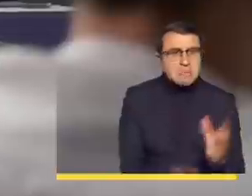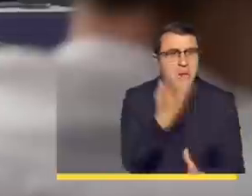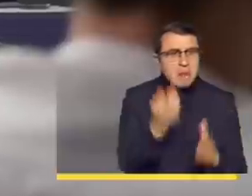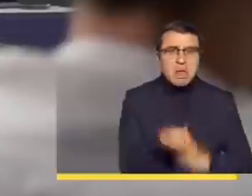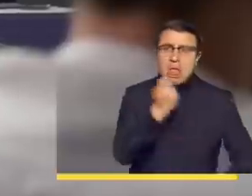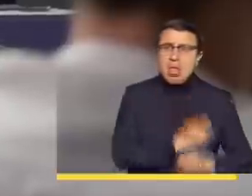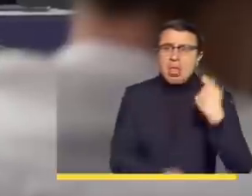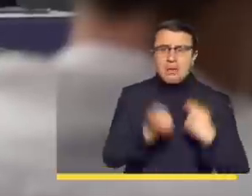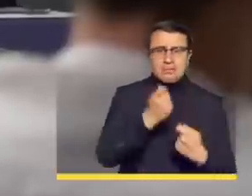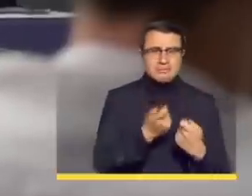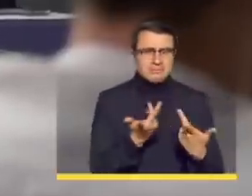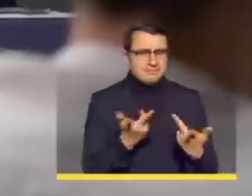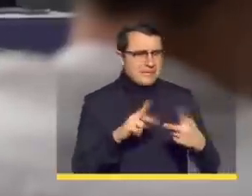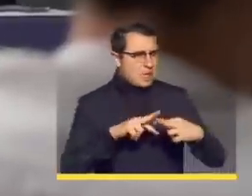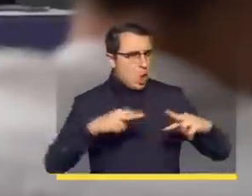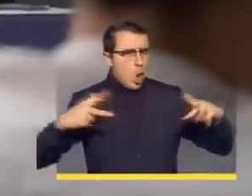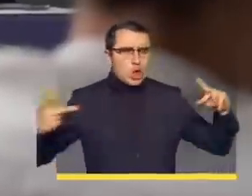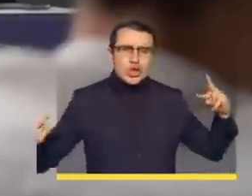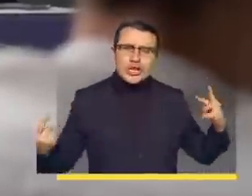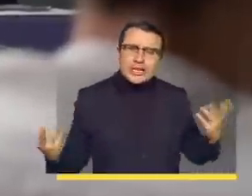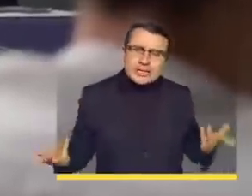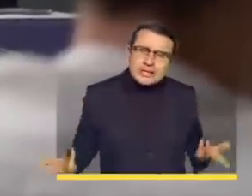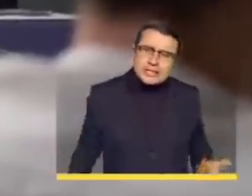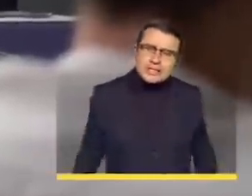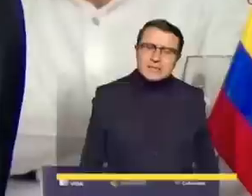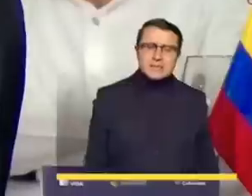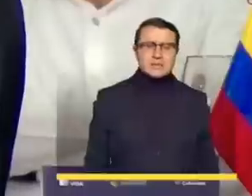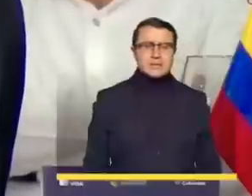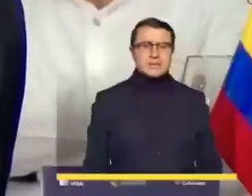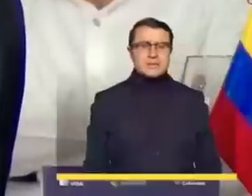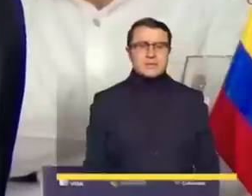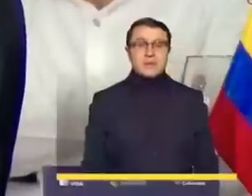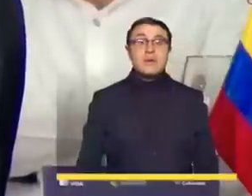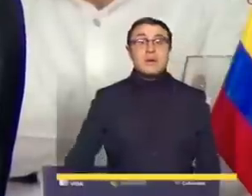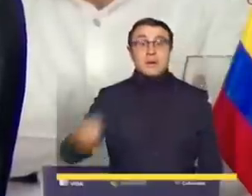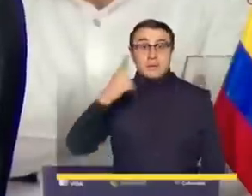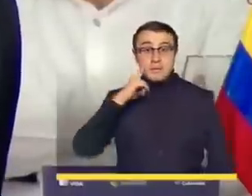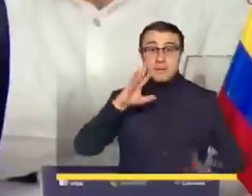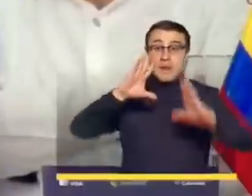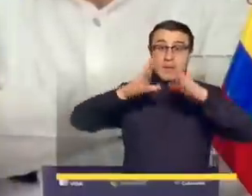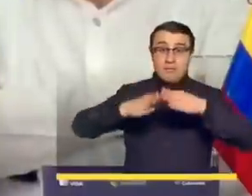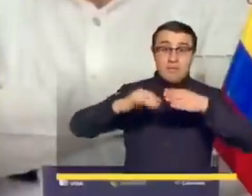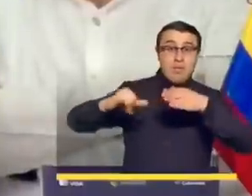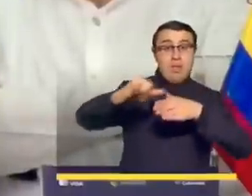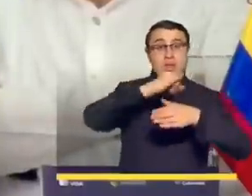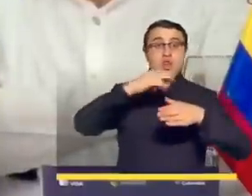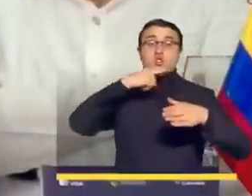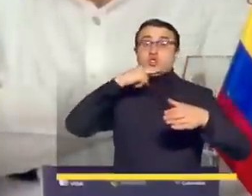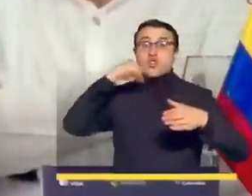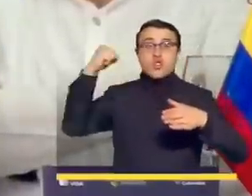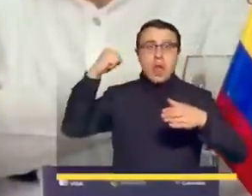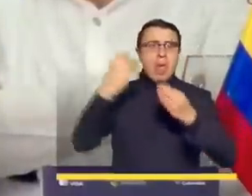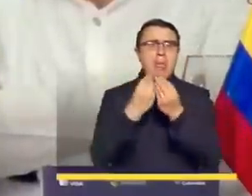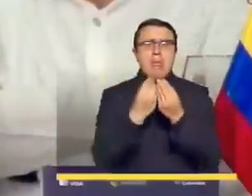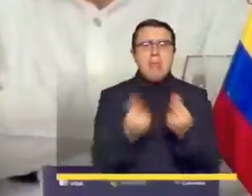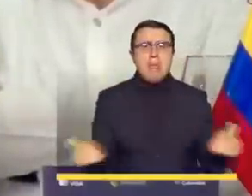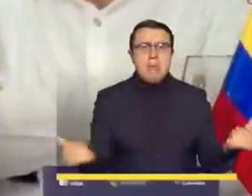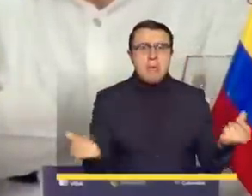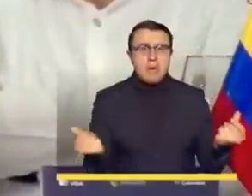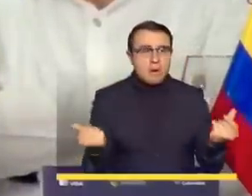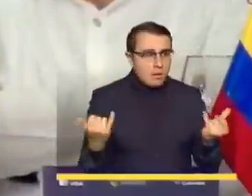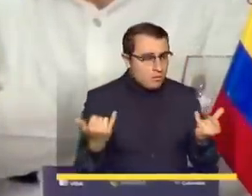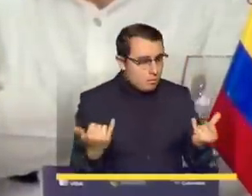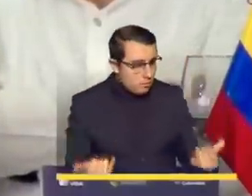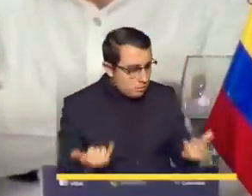¿No es una contradicción en los términos? Oiga, si la Unión Soviética se acabó, ahora